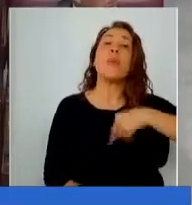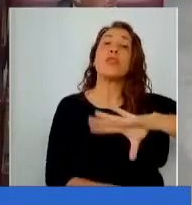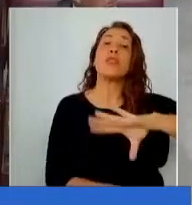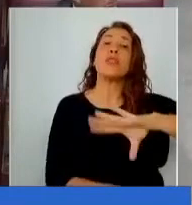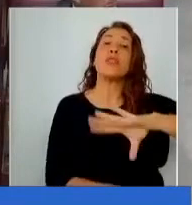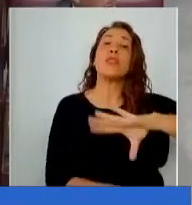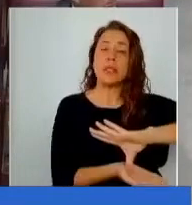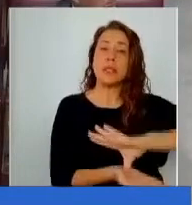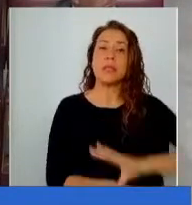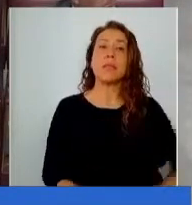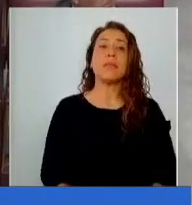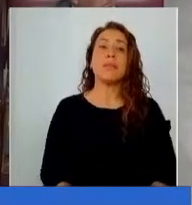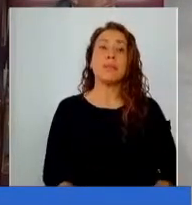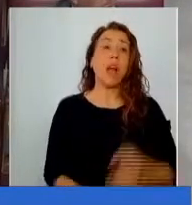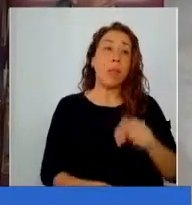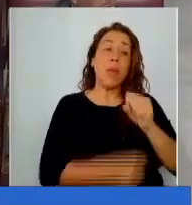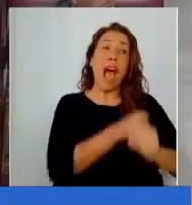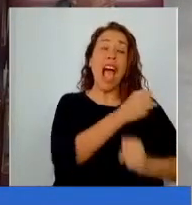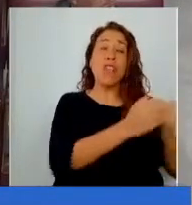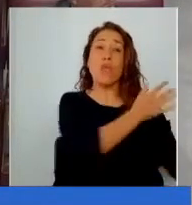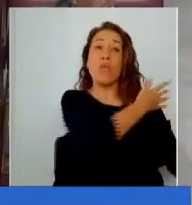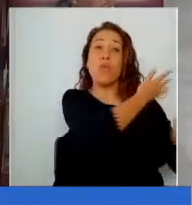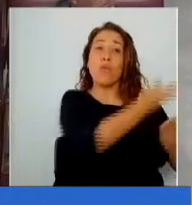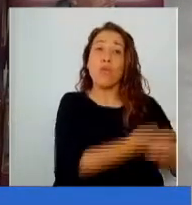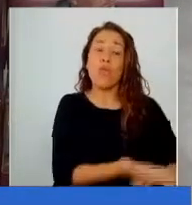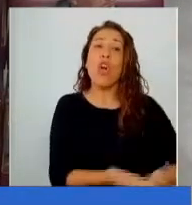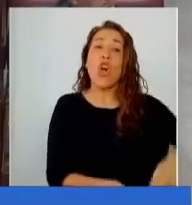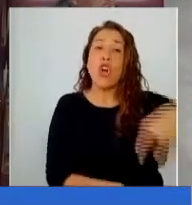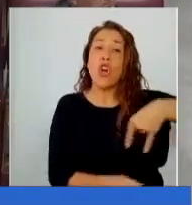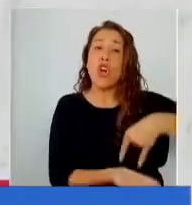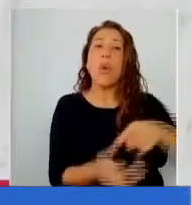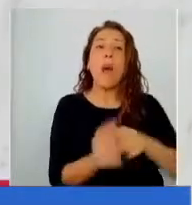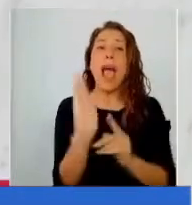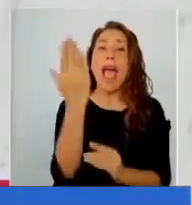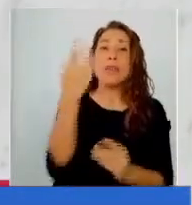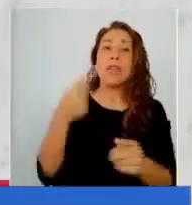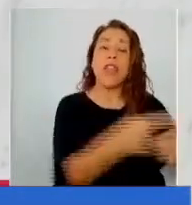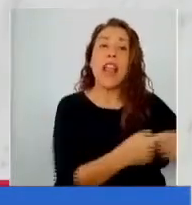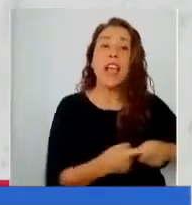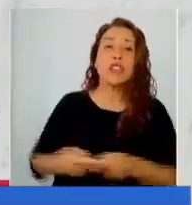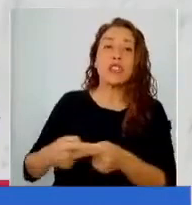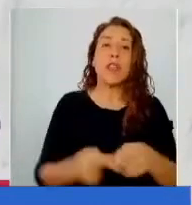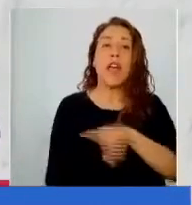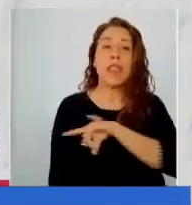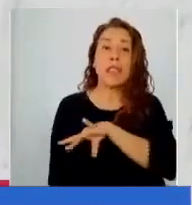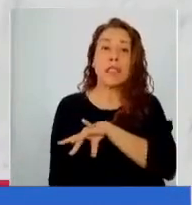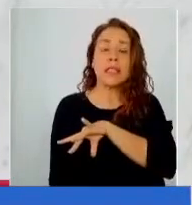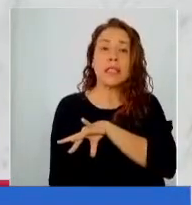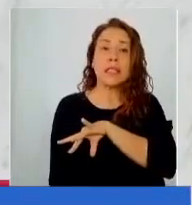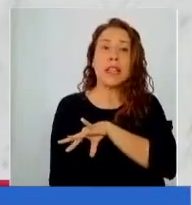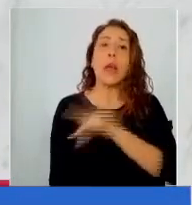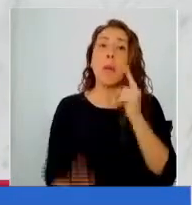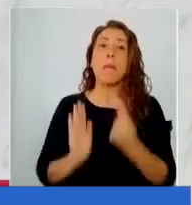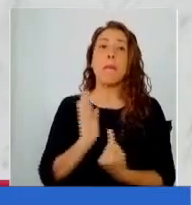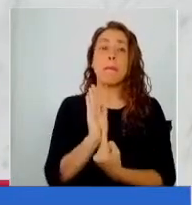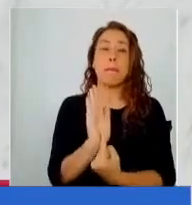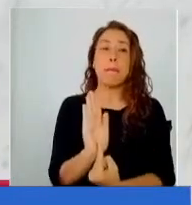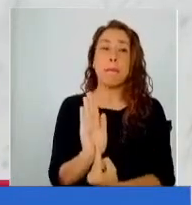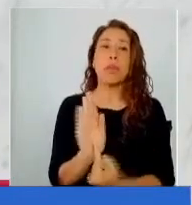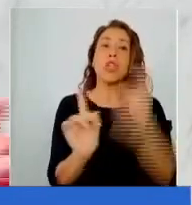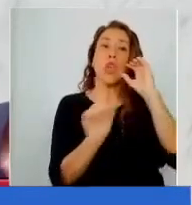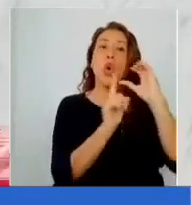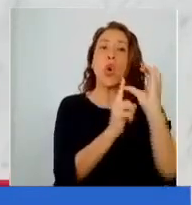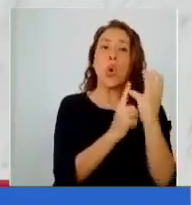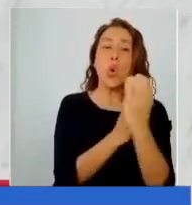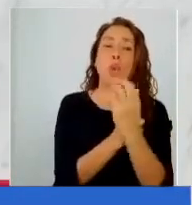largo de esta época este congreso ha sido despejo de la sociedad chilena reflejando la cultura tradiciones